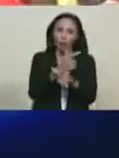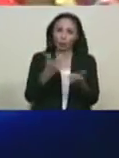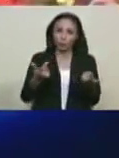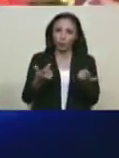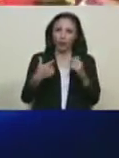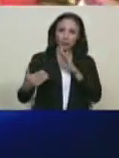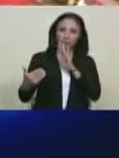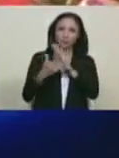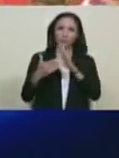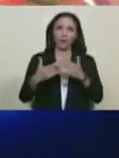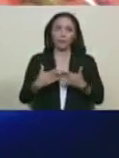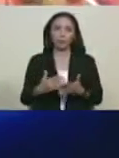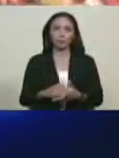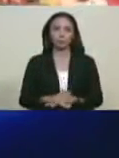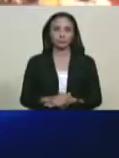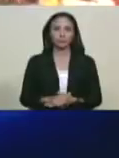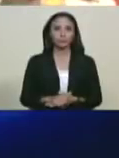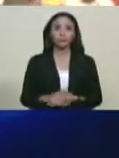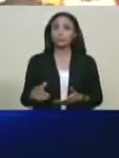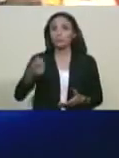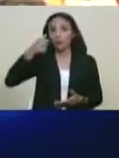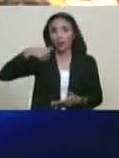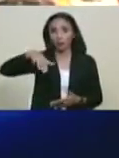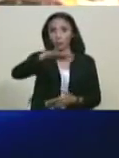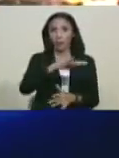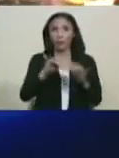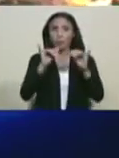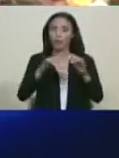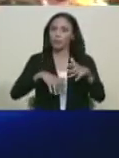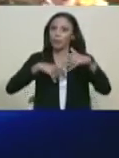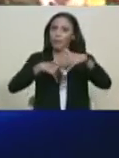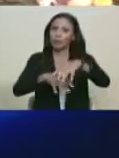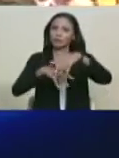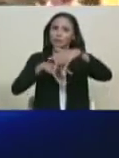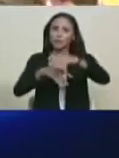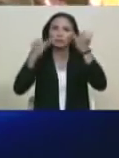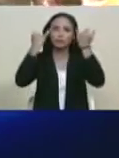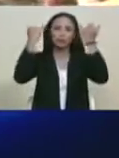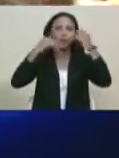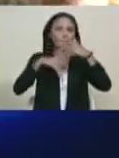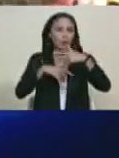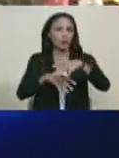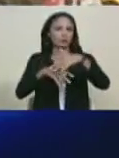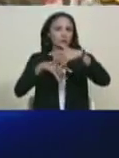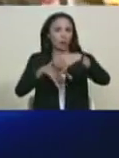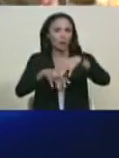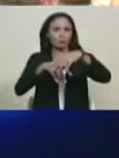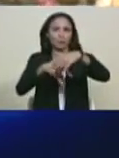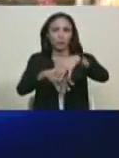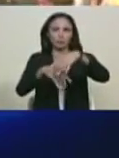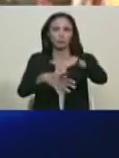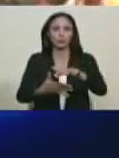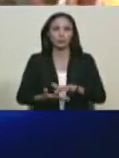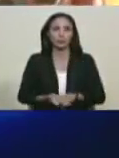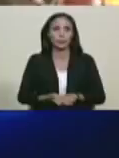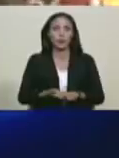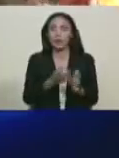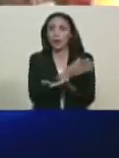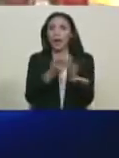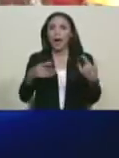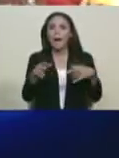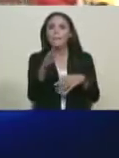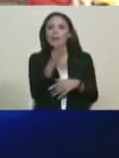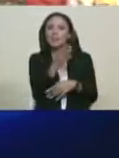venezolano ensayando sus rutas de movilización como río crecido